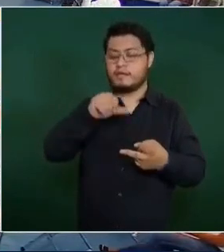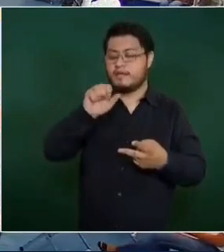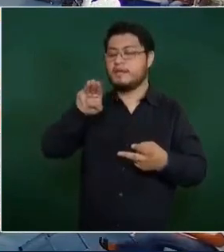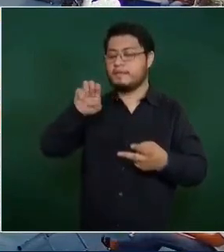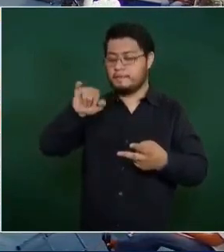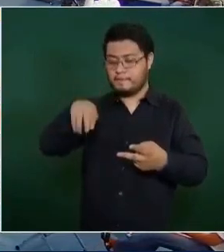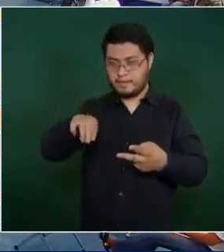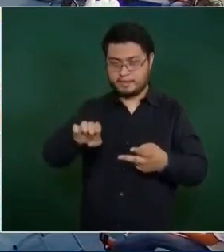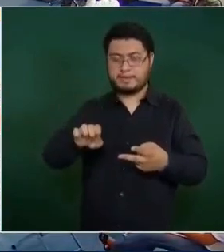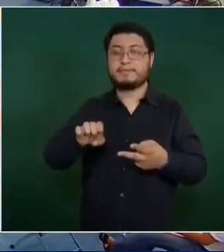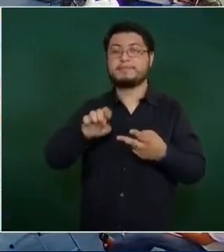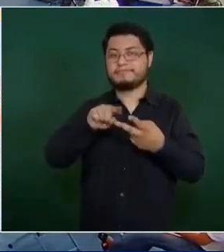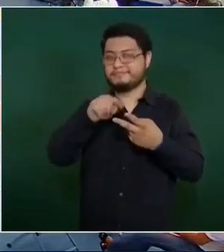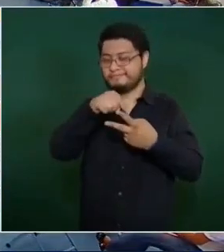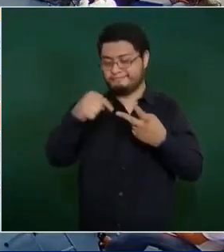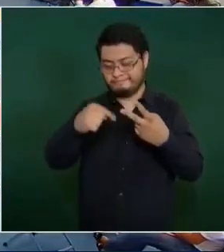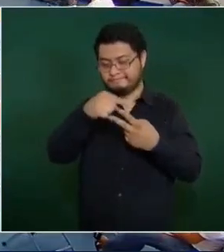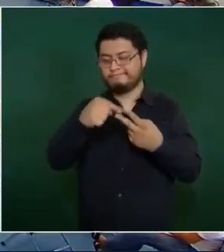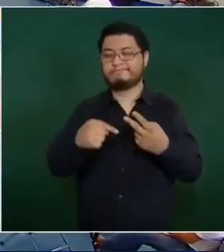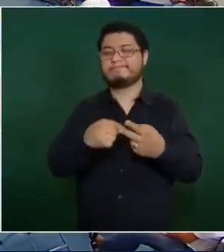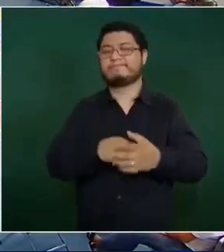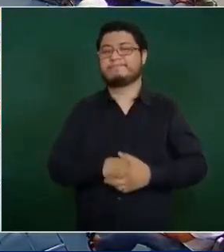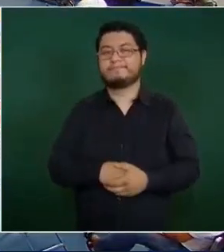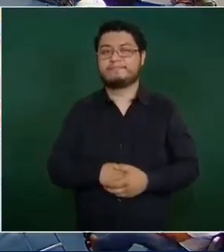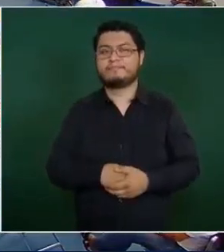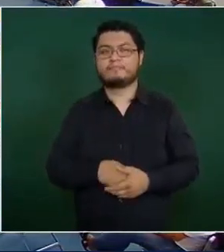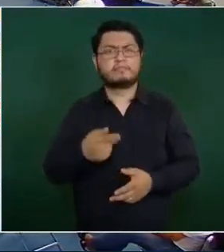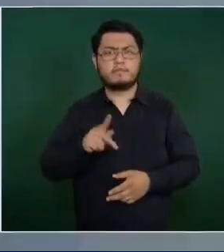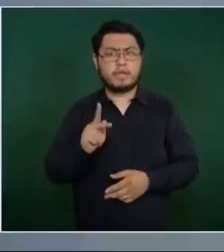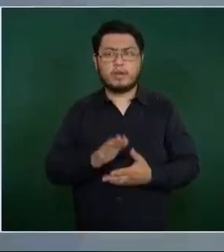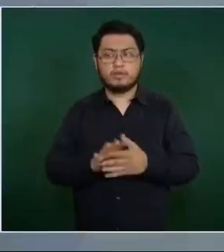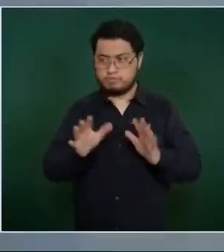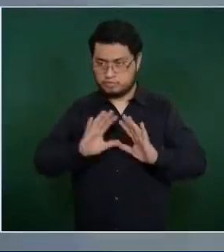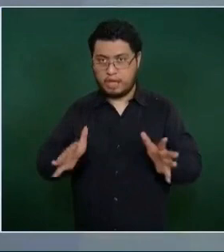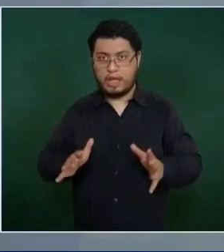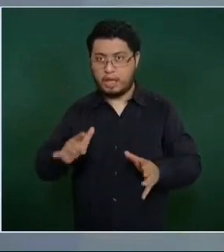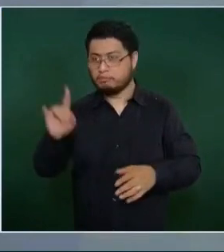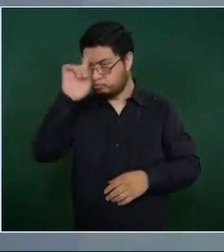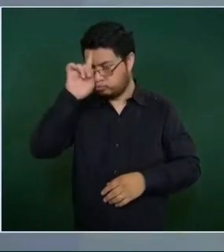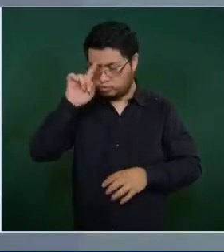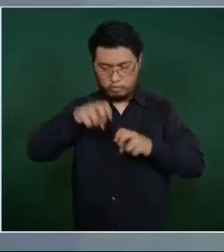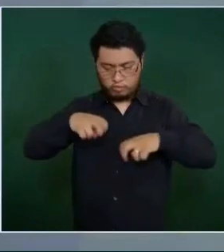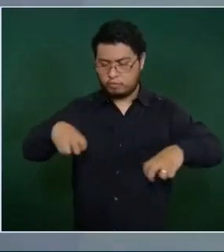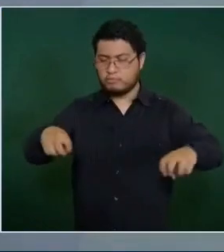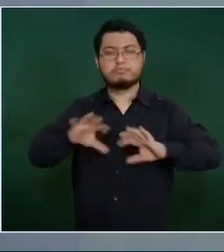Jaime Cárdenas. Pero ya estaba el consejo, faltaba el presidente.